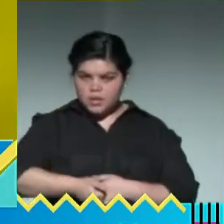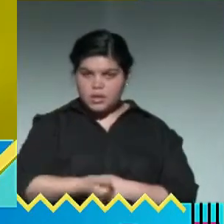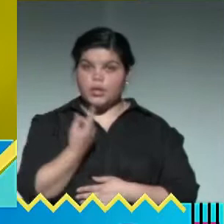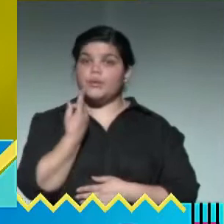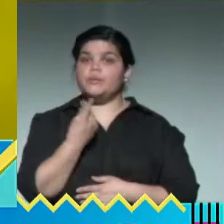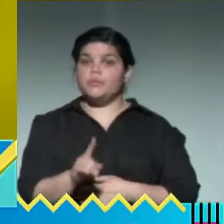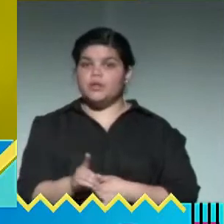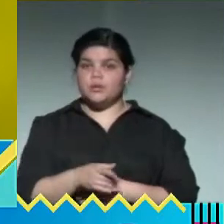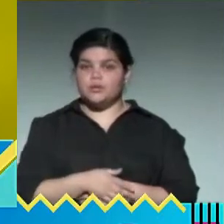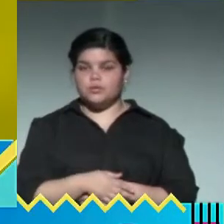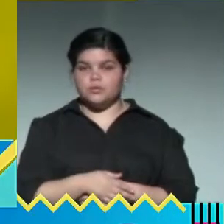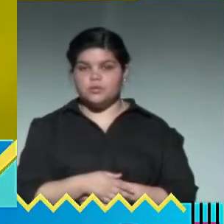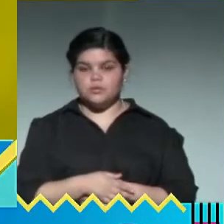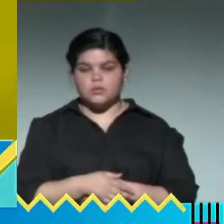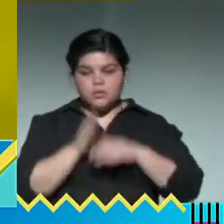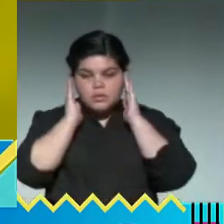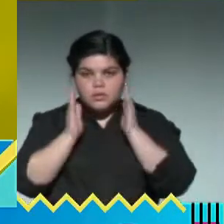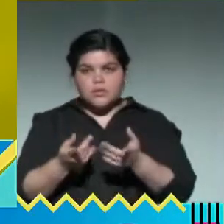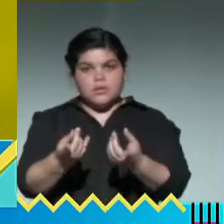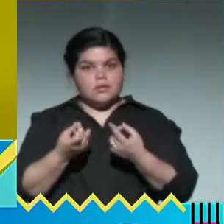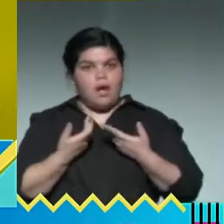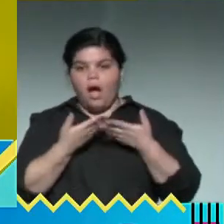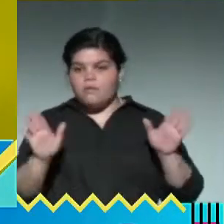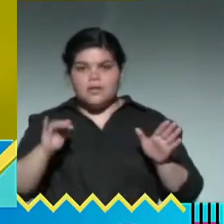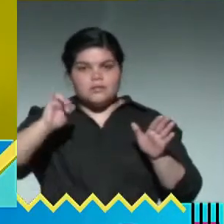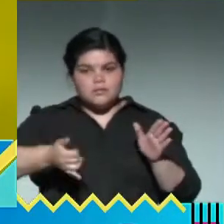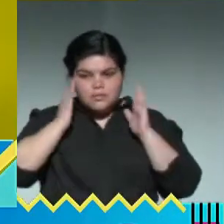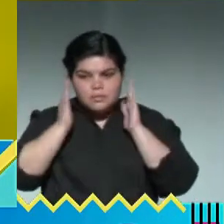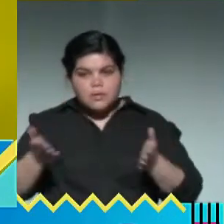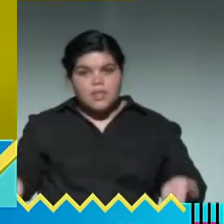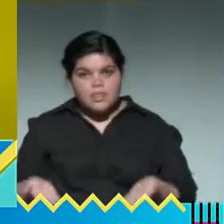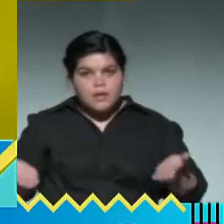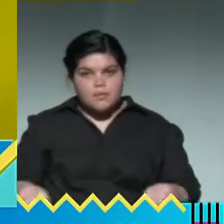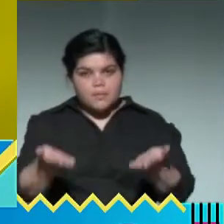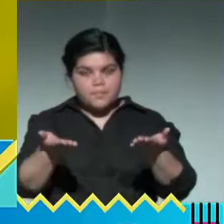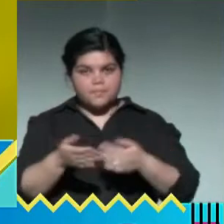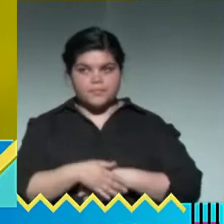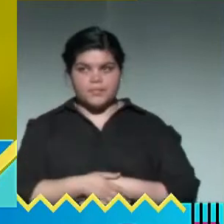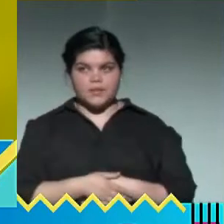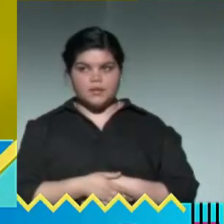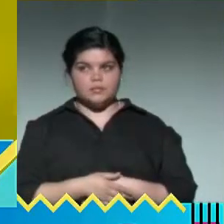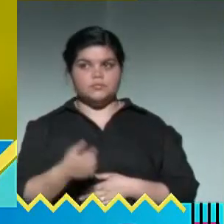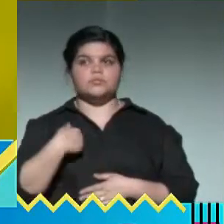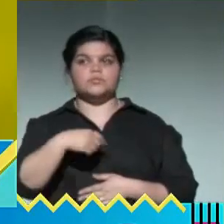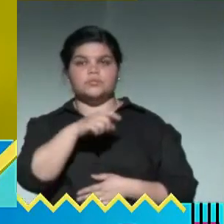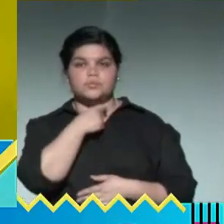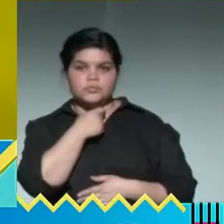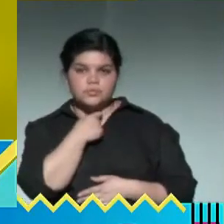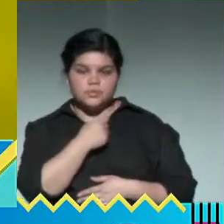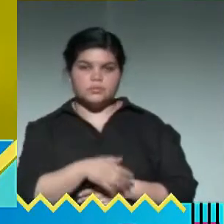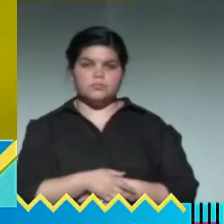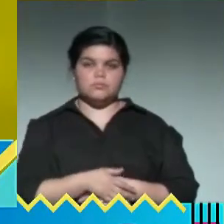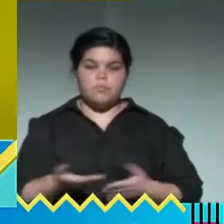línea tiene que estar siempre vigente, tiene que estar abierta y la tenemos que incentivar. Entonces, yo trataría de promover